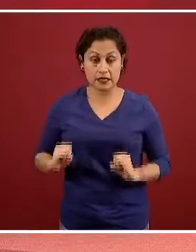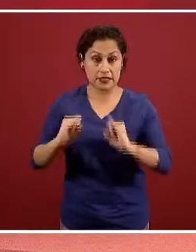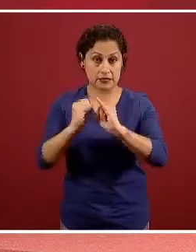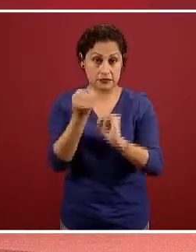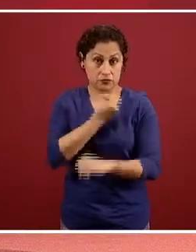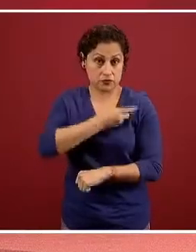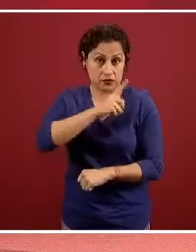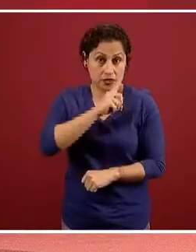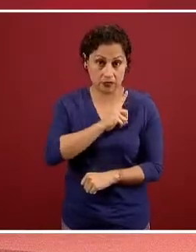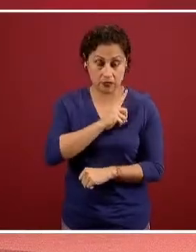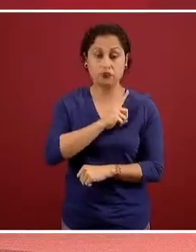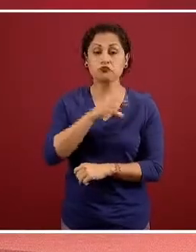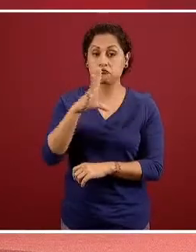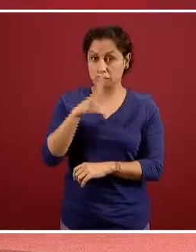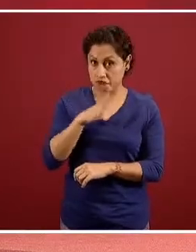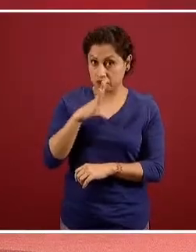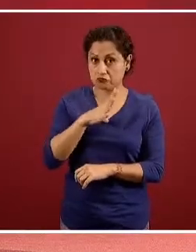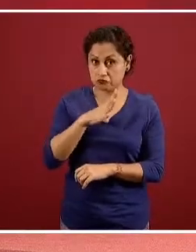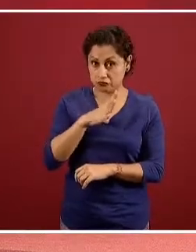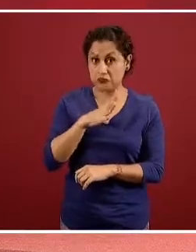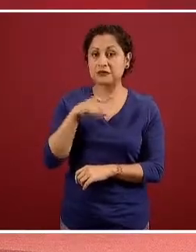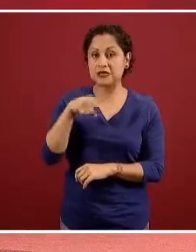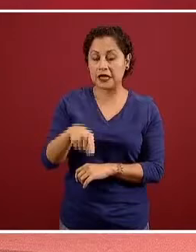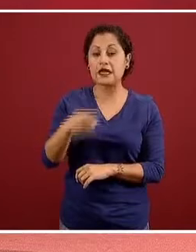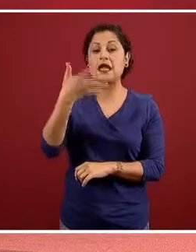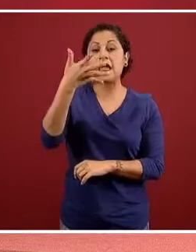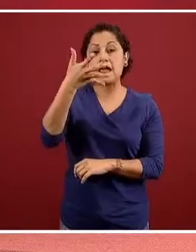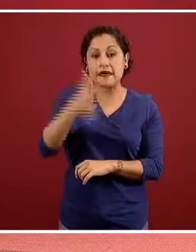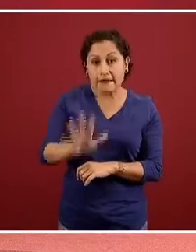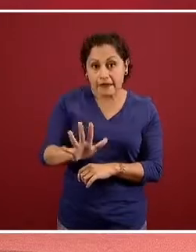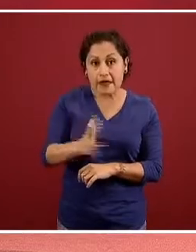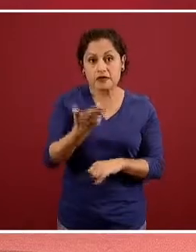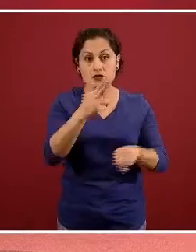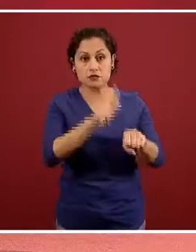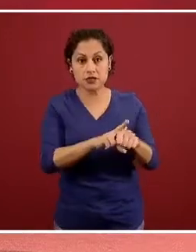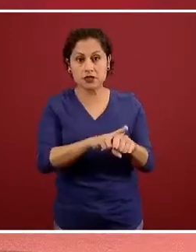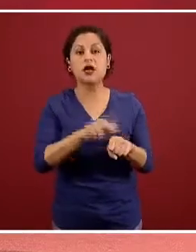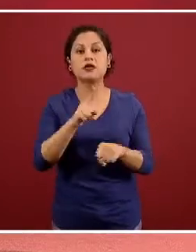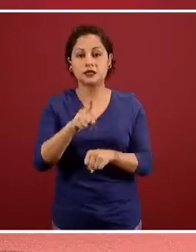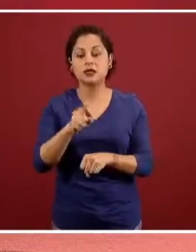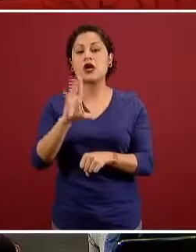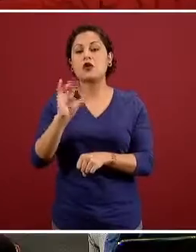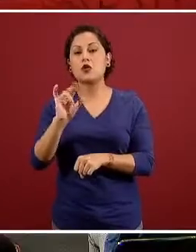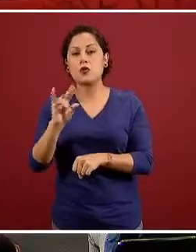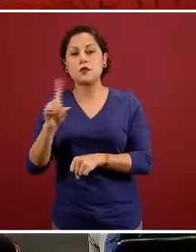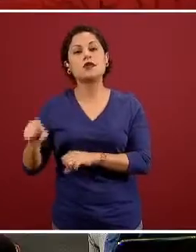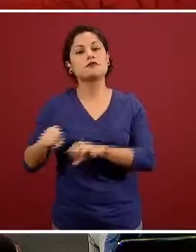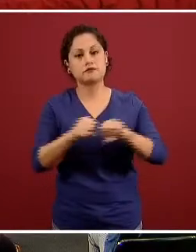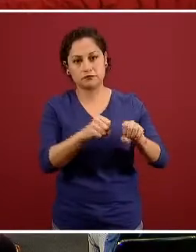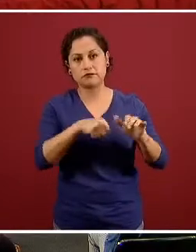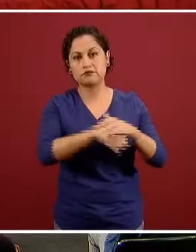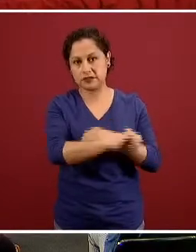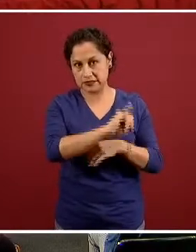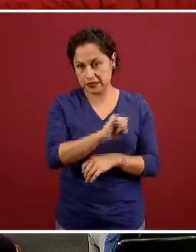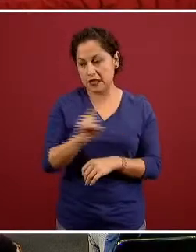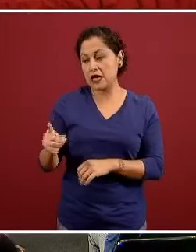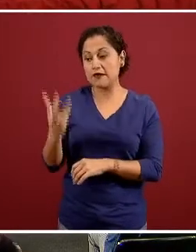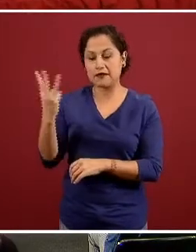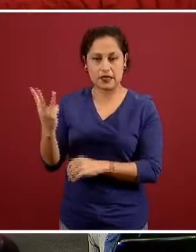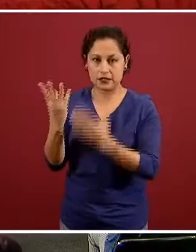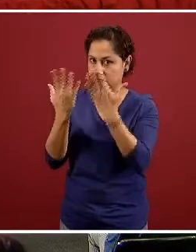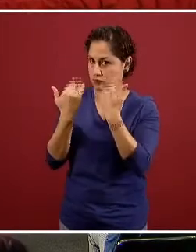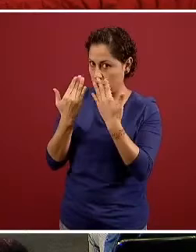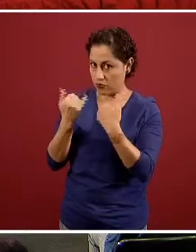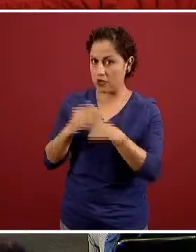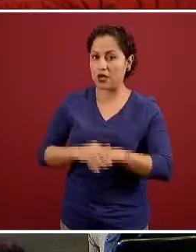Salud, 10 ven pacientes, 3 no ven pacientes, y de los 10 elegimos a los que